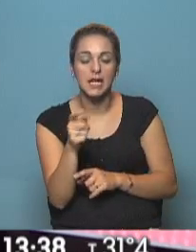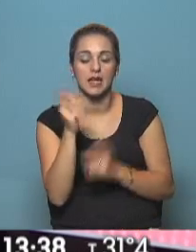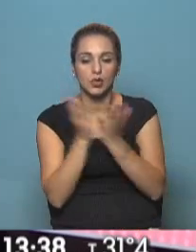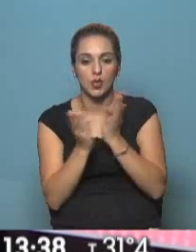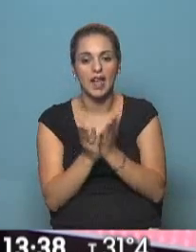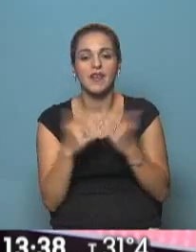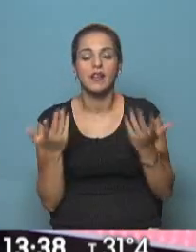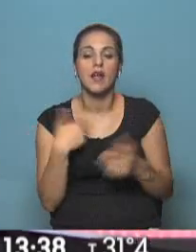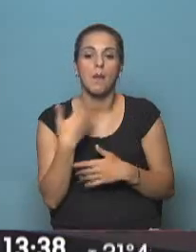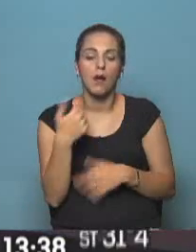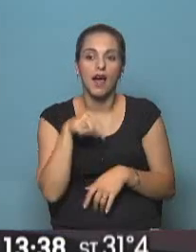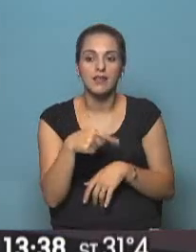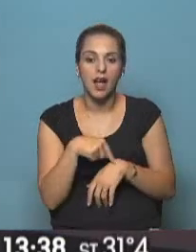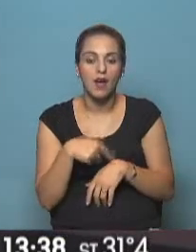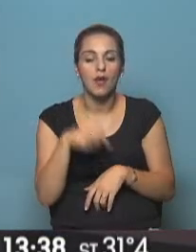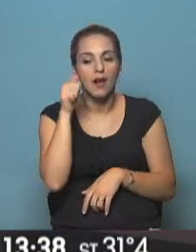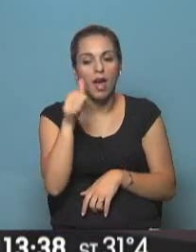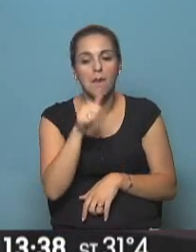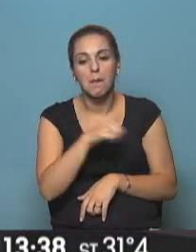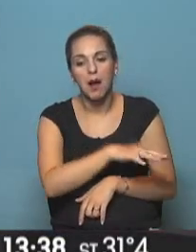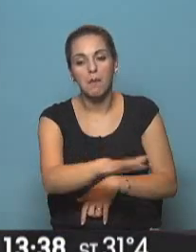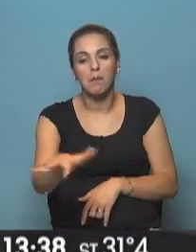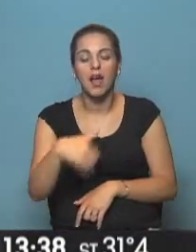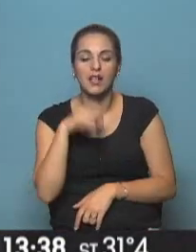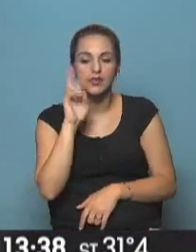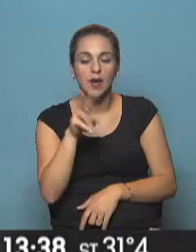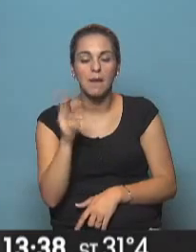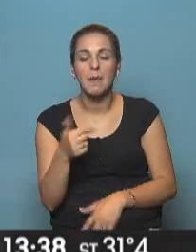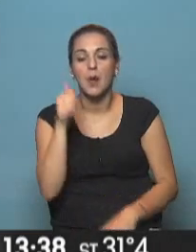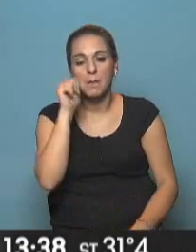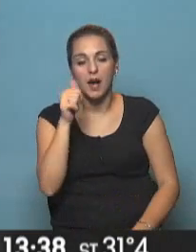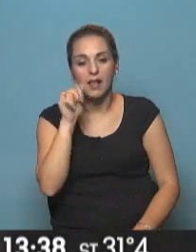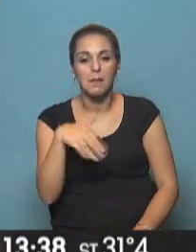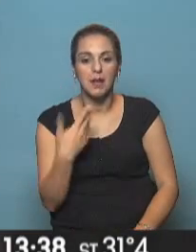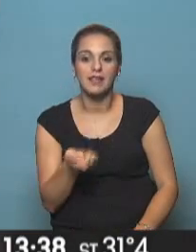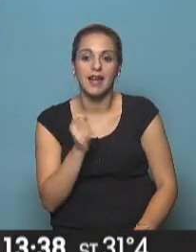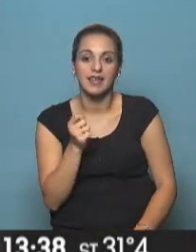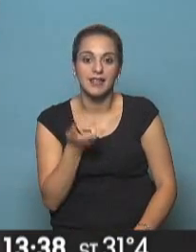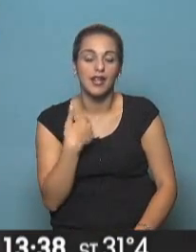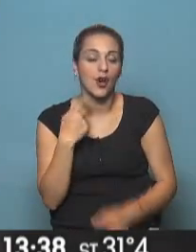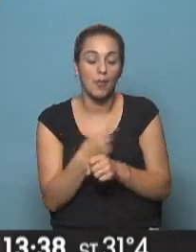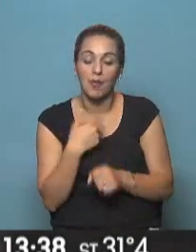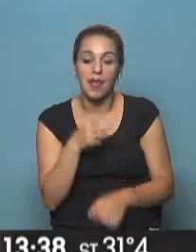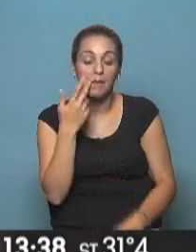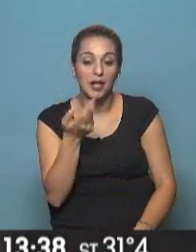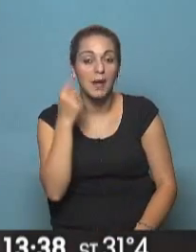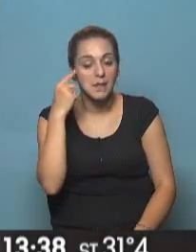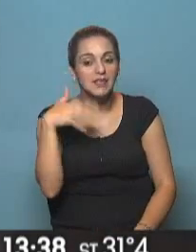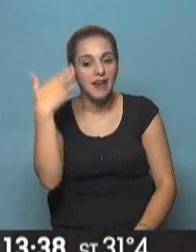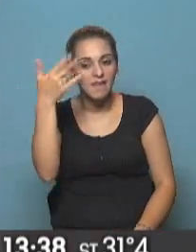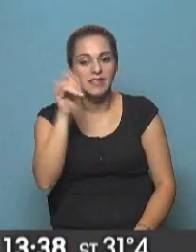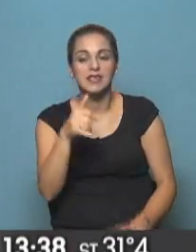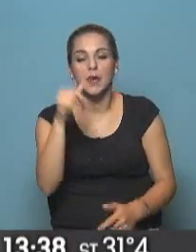¿Quién pudiera estar a esta hora en esa playa disfrutando de la arena, del mar? Bueno, Mar del Plata, para quien no lo puede hacer ahora, pero sí lo piensa hacer en el